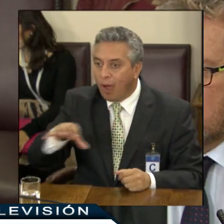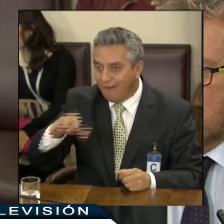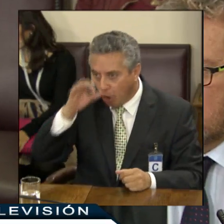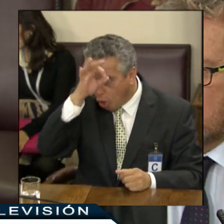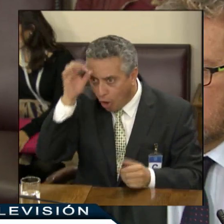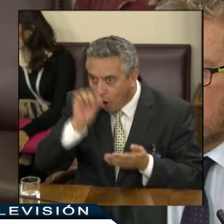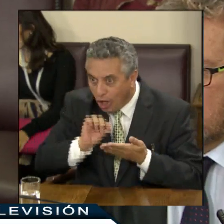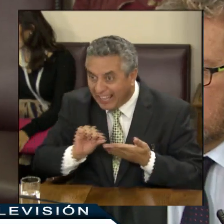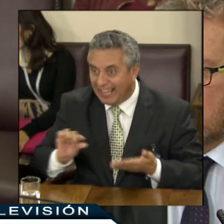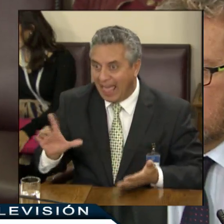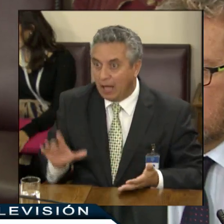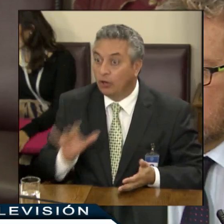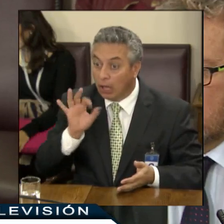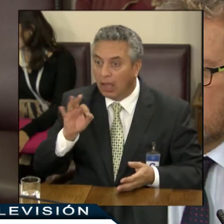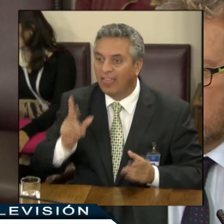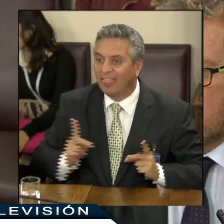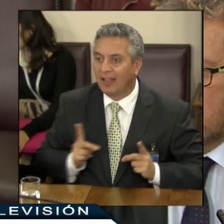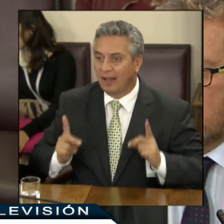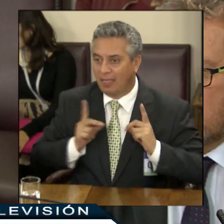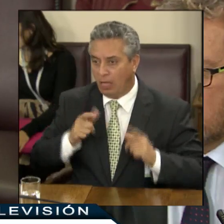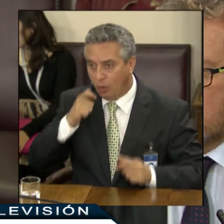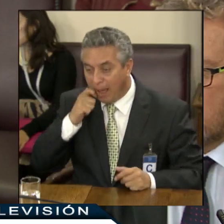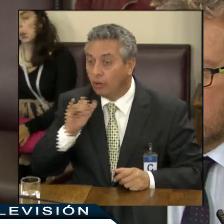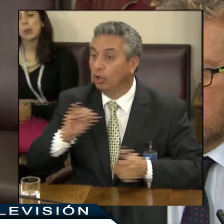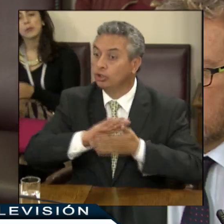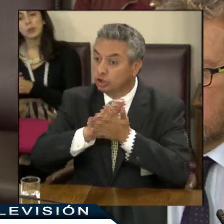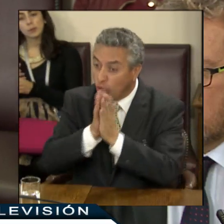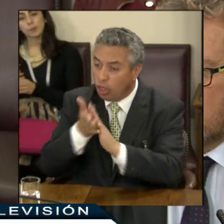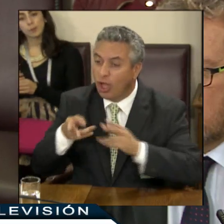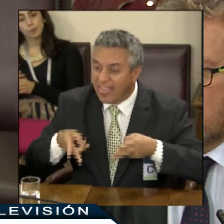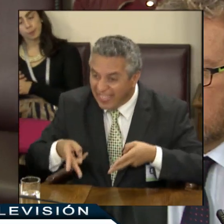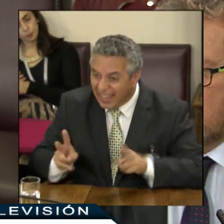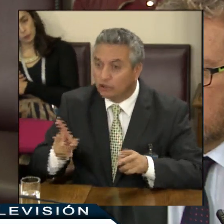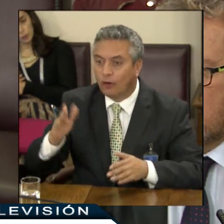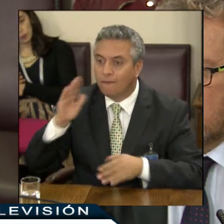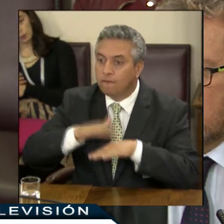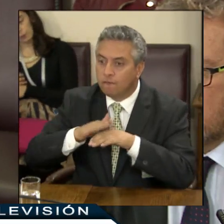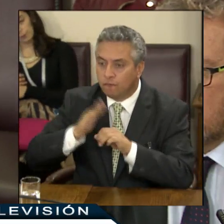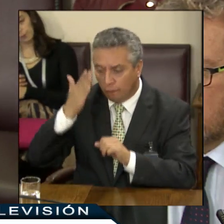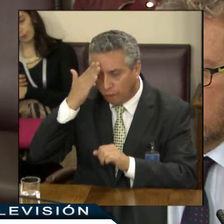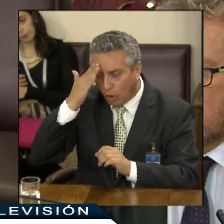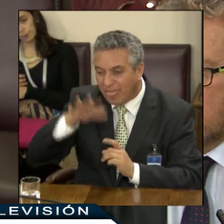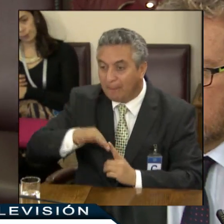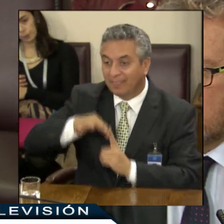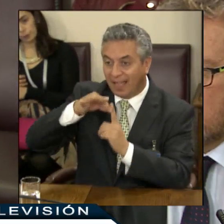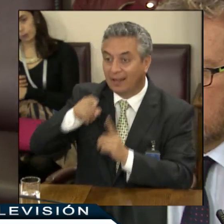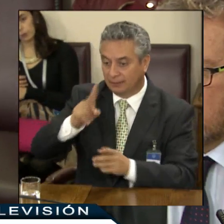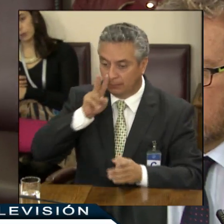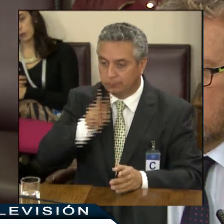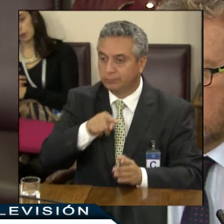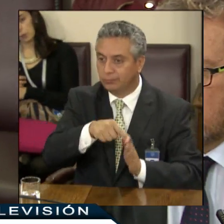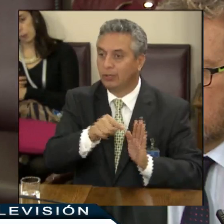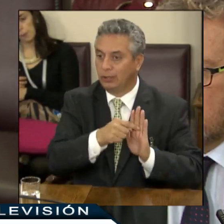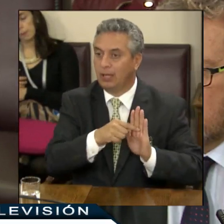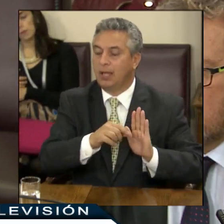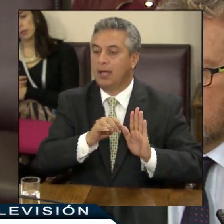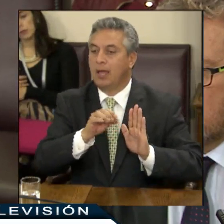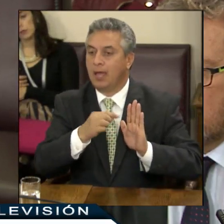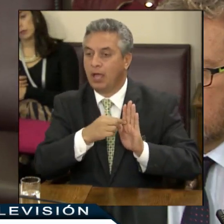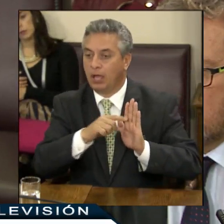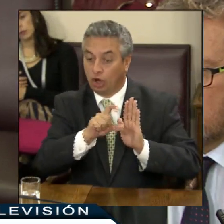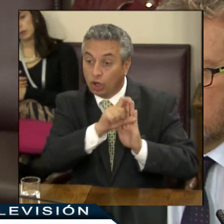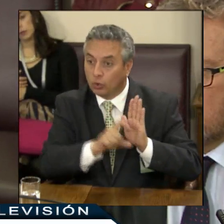dignidad humana así como todos los derechos fundamentales reconocidos en la Constitución y los tratados internacionales